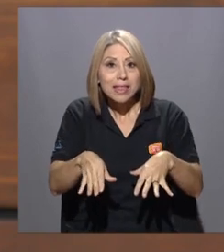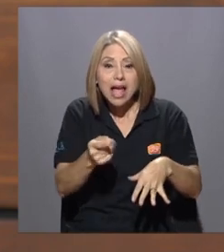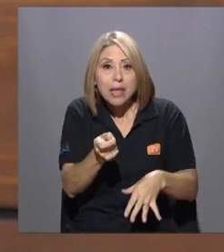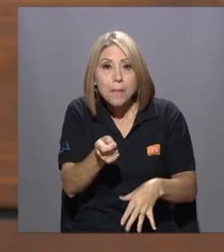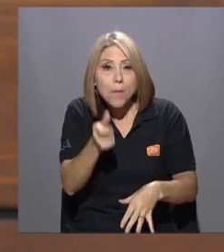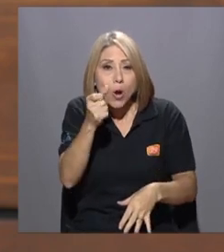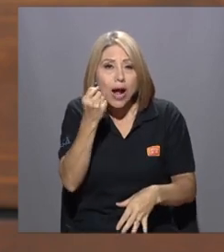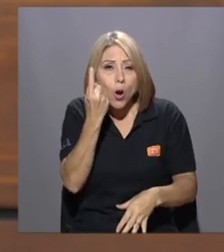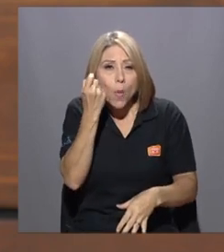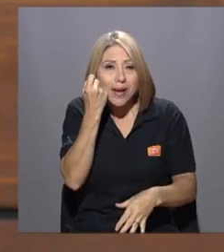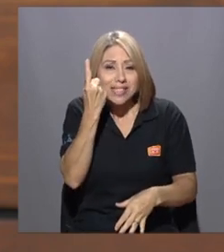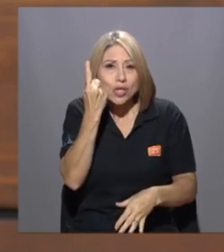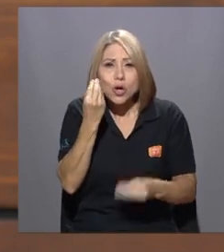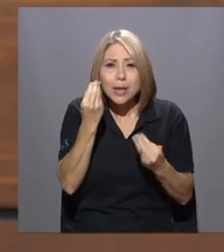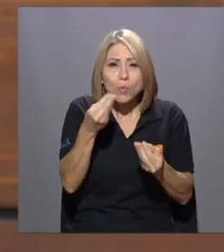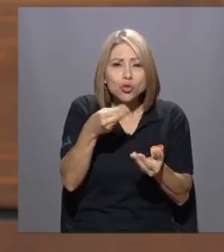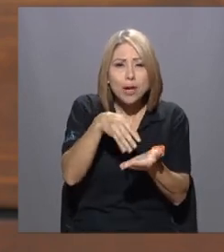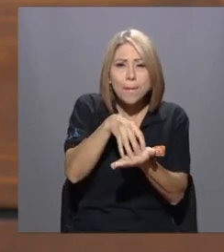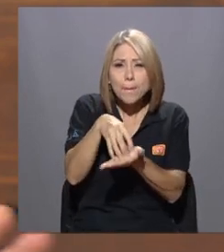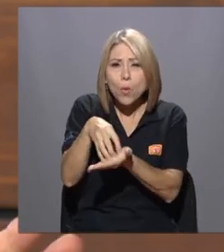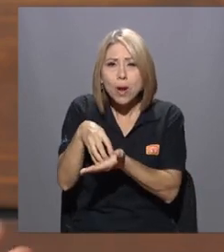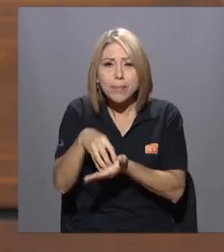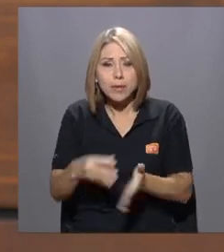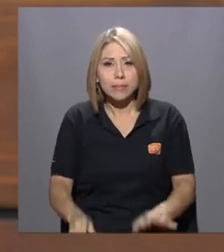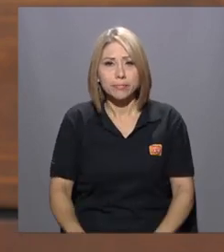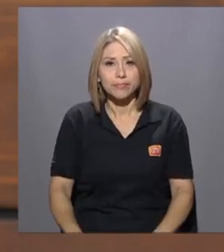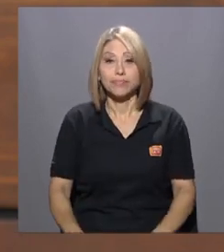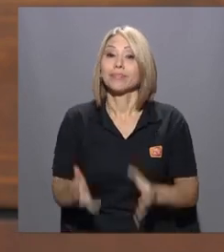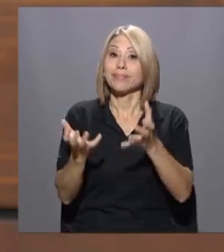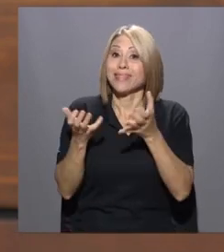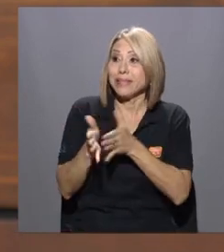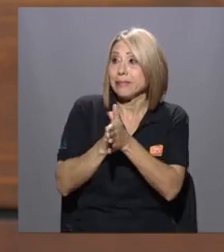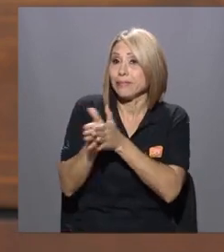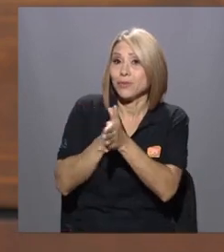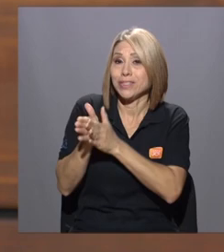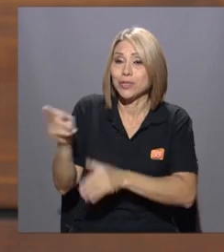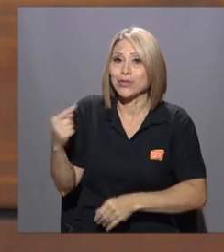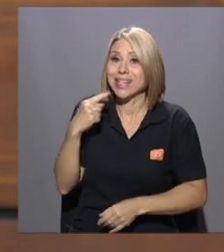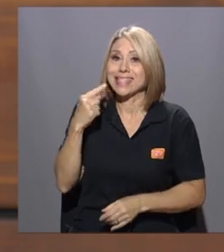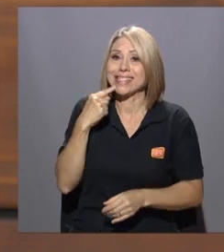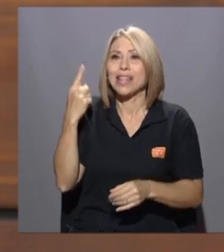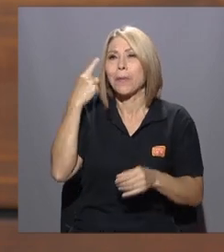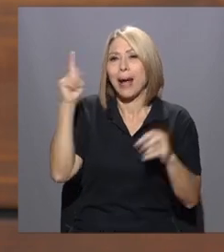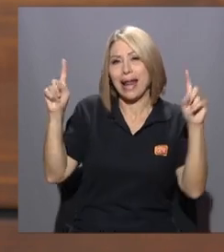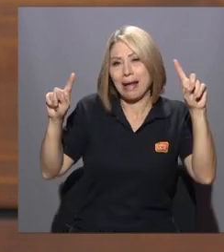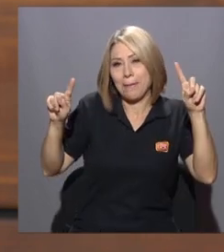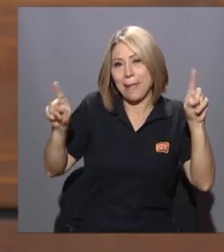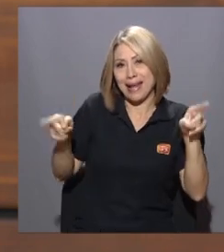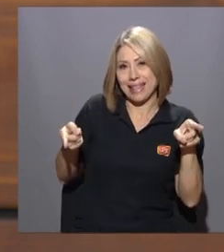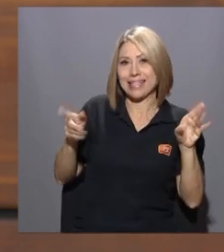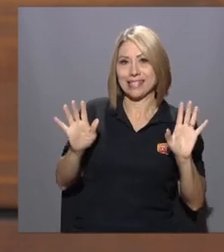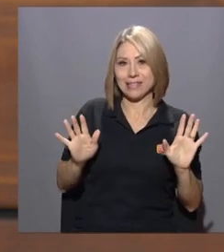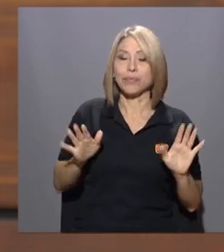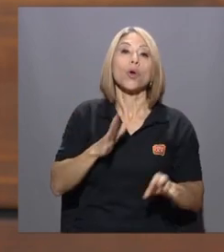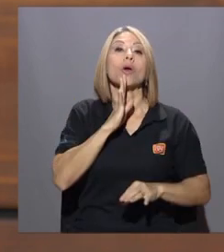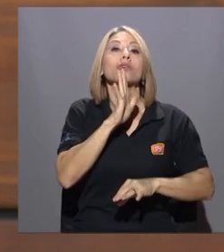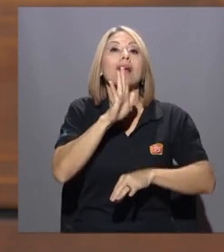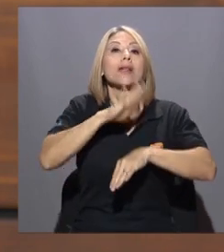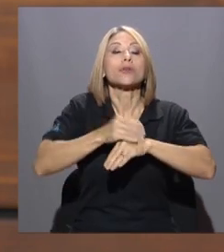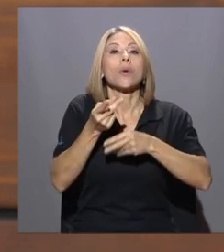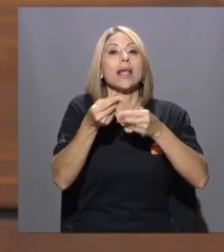tiempo muchísima polémica, ¿verdad? Quiero aprovechar que está diciendo eso nada más para hacer como un paréntesis. Cuando se hablan de los superávits, don